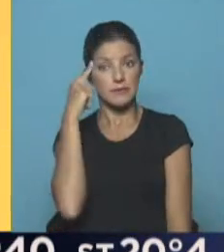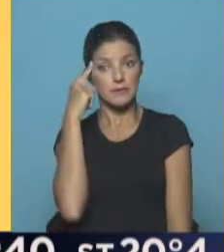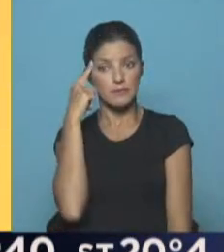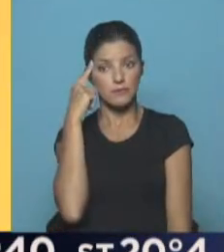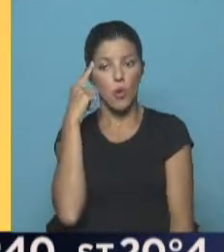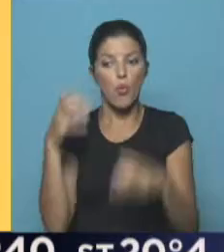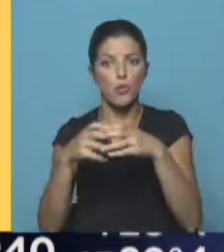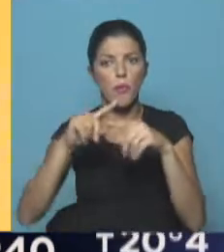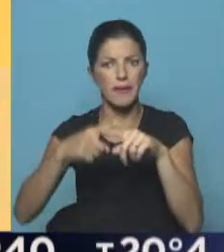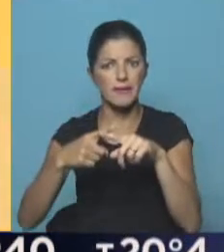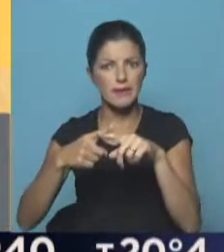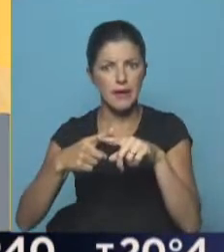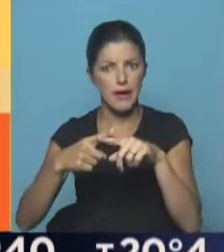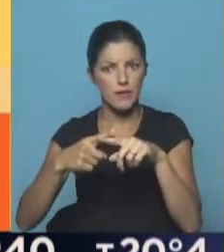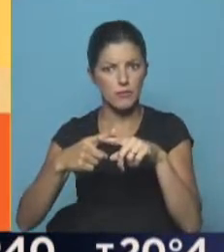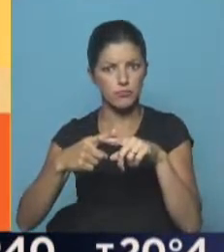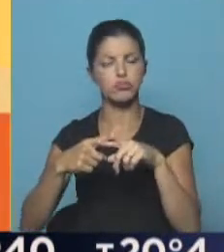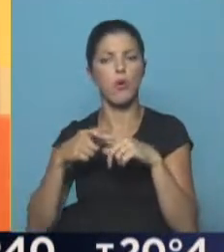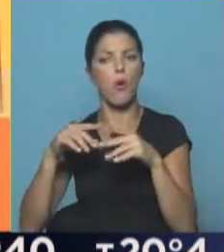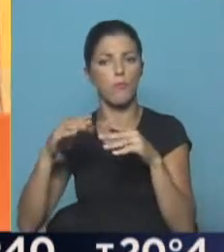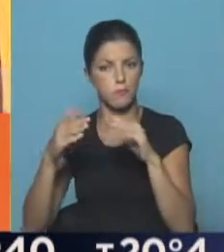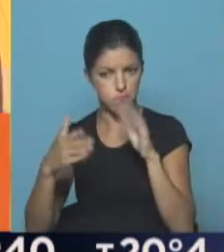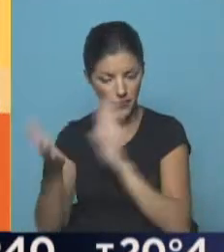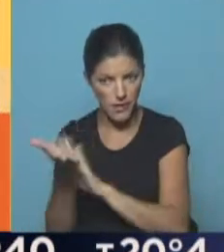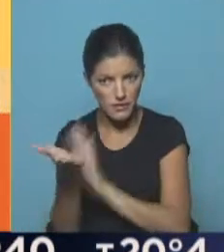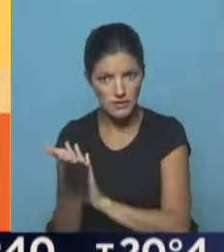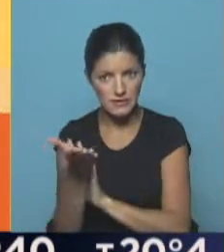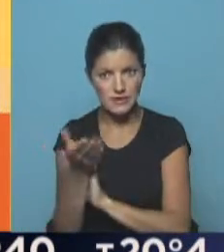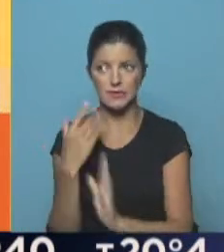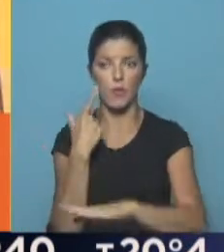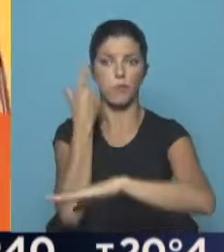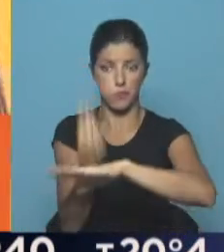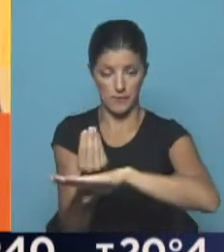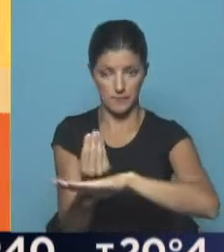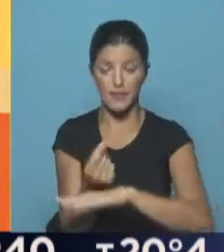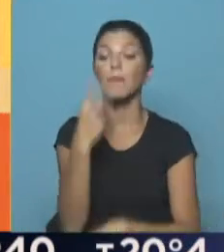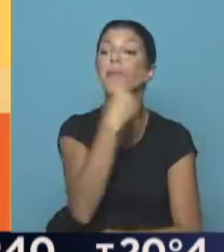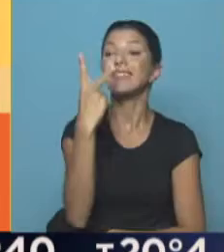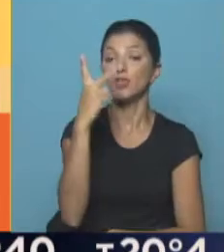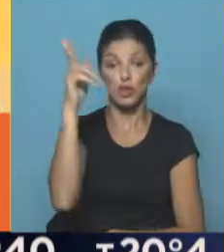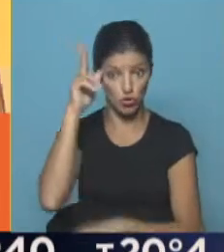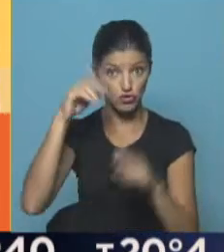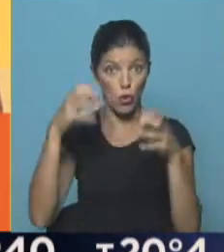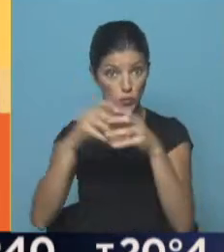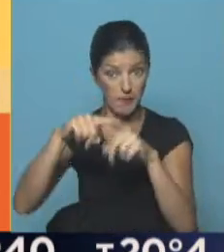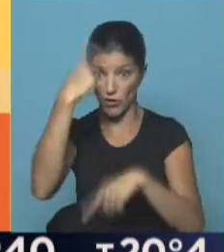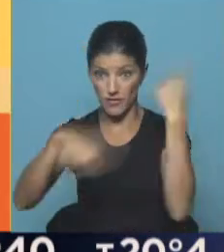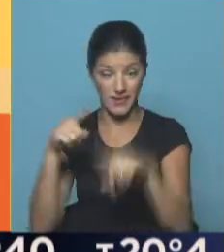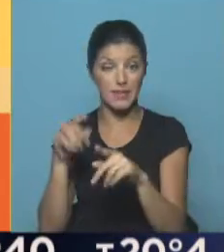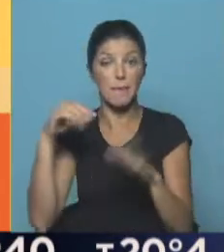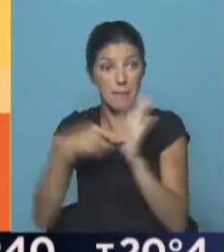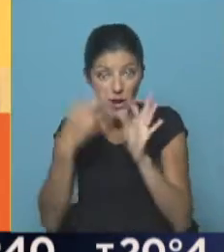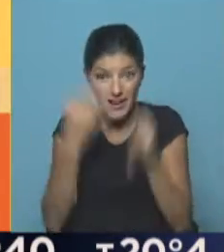partido ultra radical estuviera en el poder donde no hay una tradición. Había 28 partidos en un país acostumbrado a